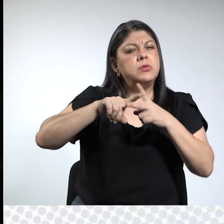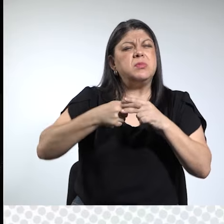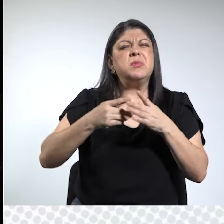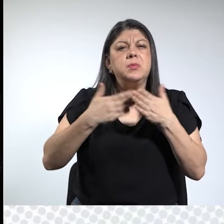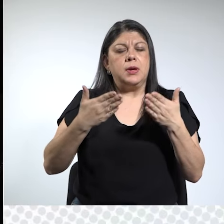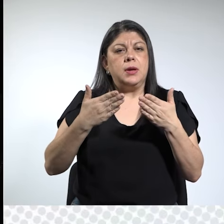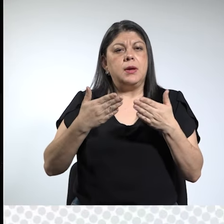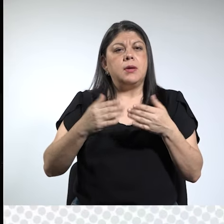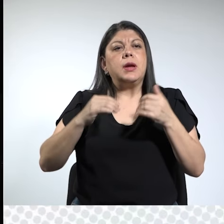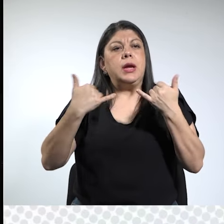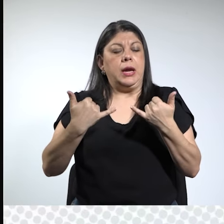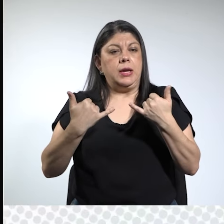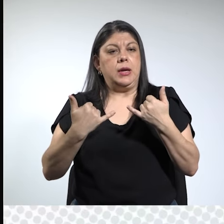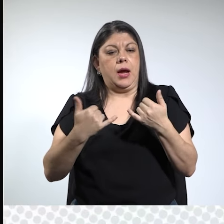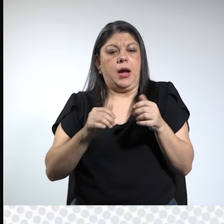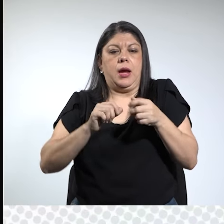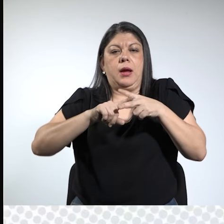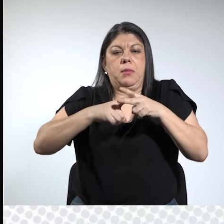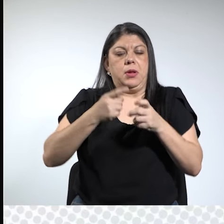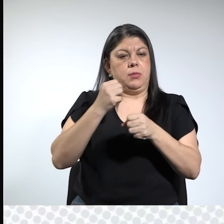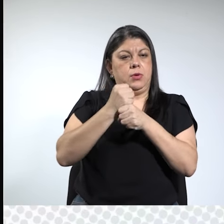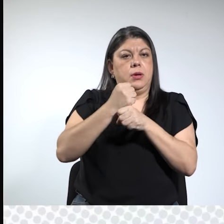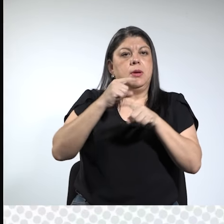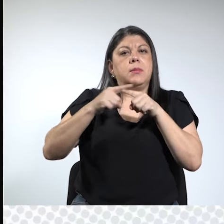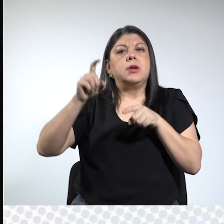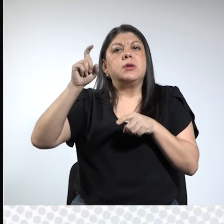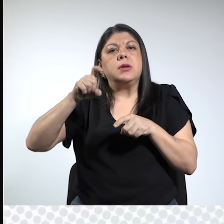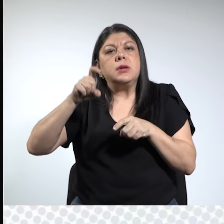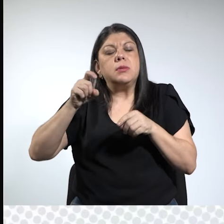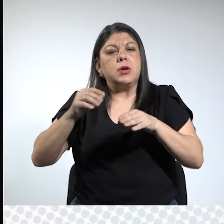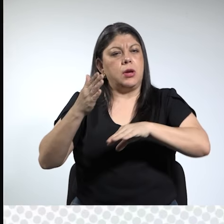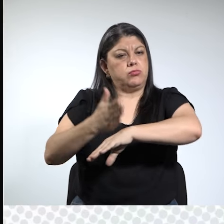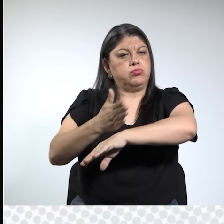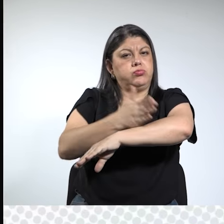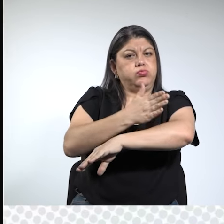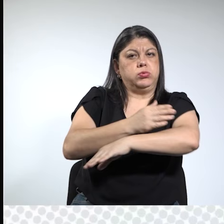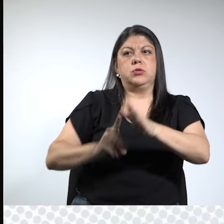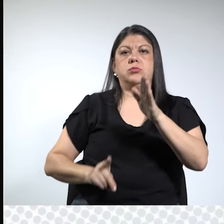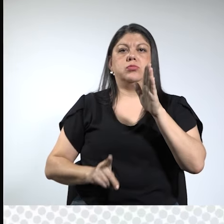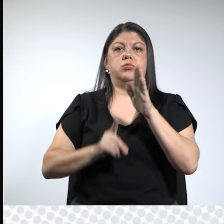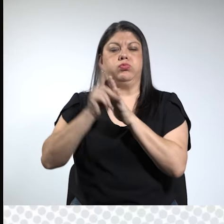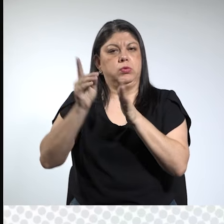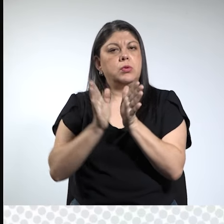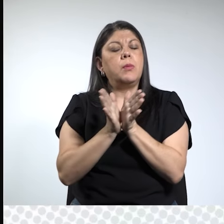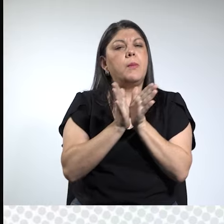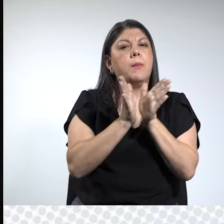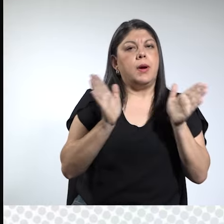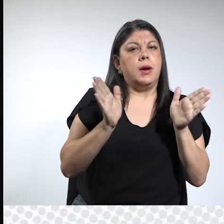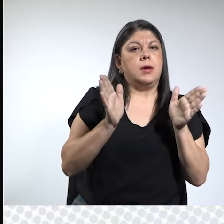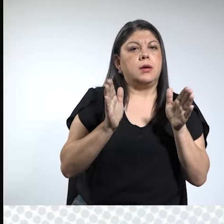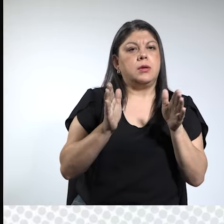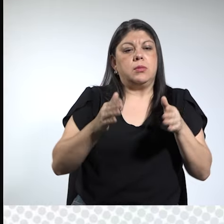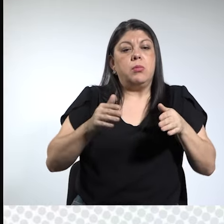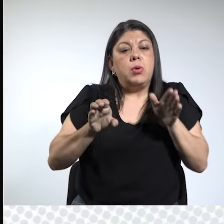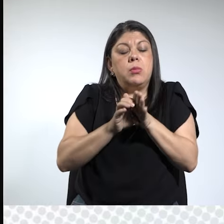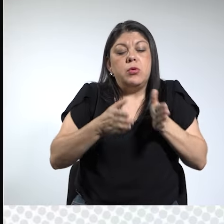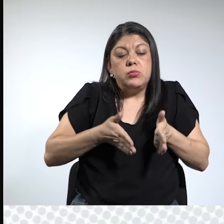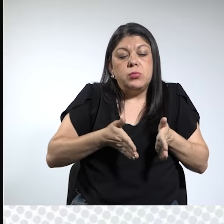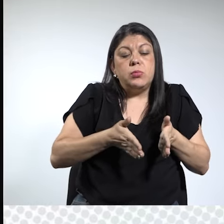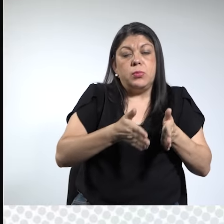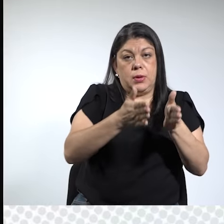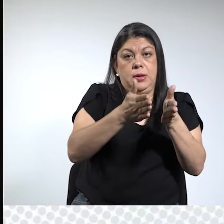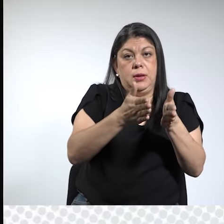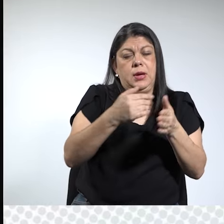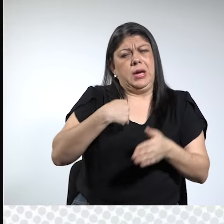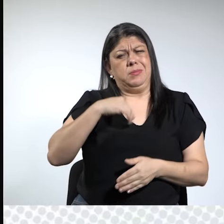por lo que ya se está haciendo en parte, pero tenemos que hacer que profilere, que sea más generalizado, ¿verdad? Que es a nivel de las aceras.